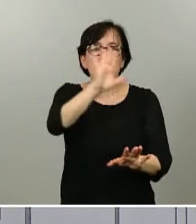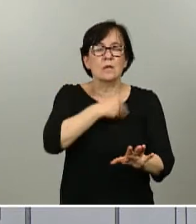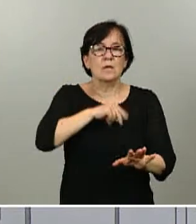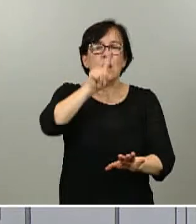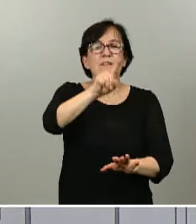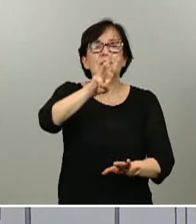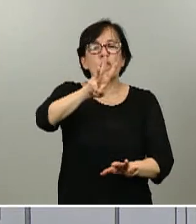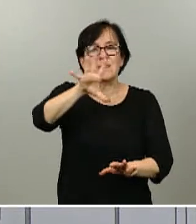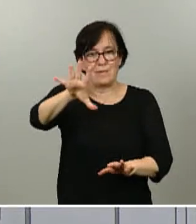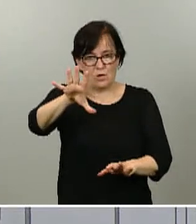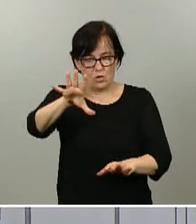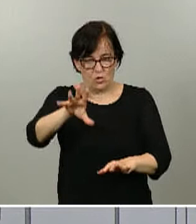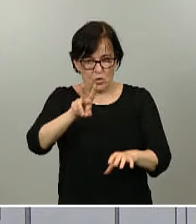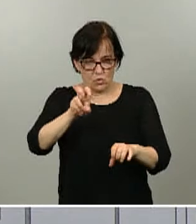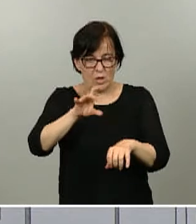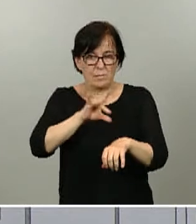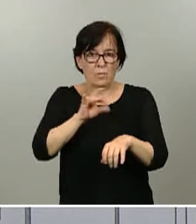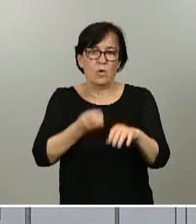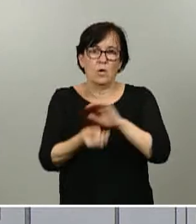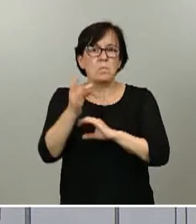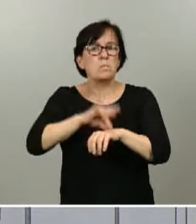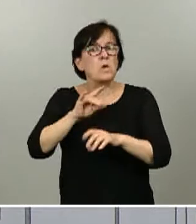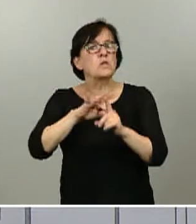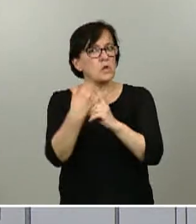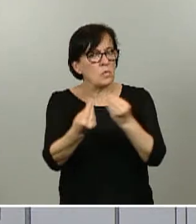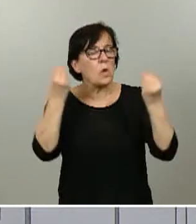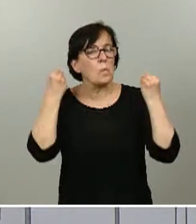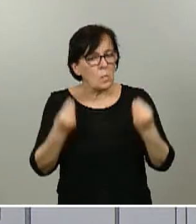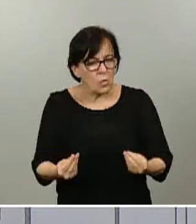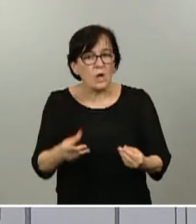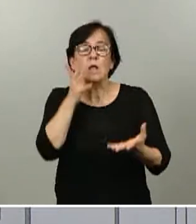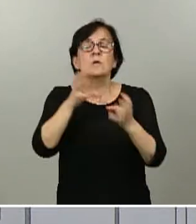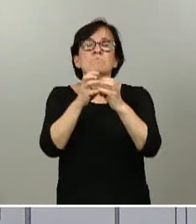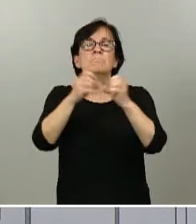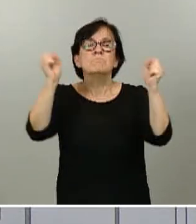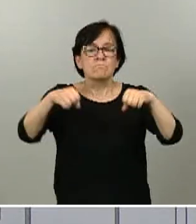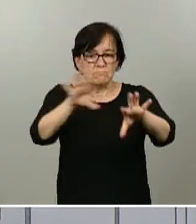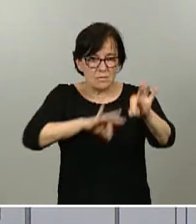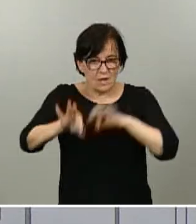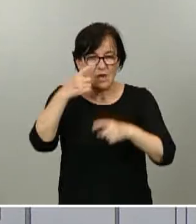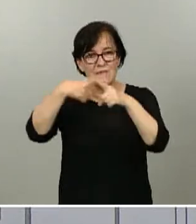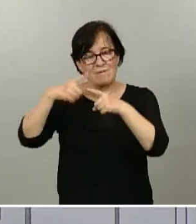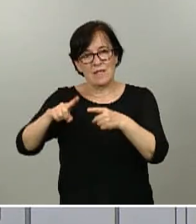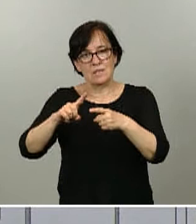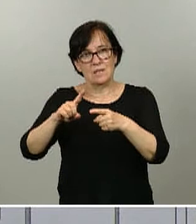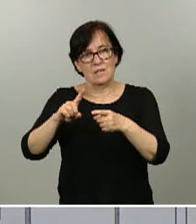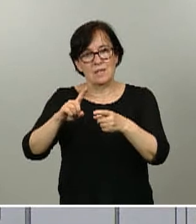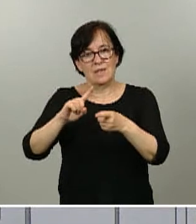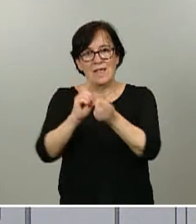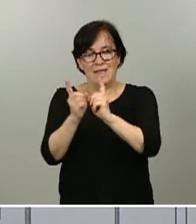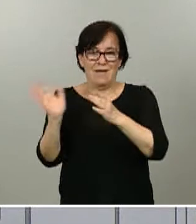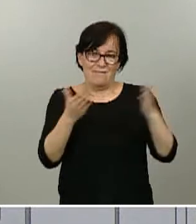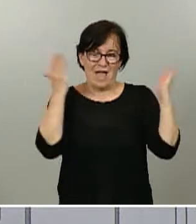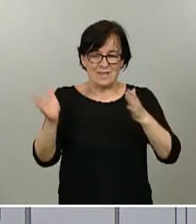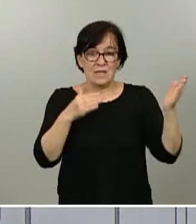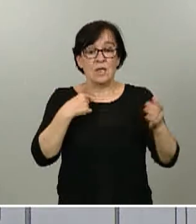casos, lo cual nos pone en una situación muy buena que nos ha permitido tomar decisiones sobre los diferentes cambios de fase. En cuanto al número de